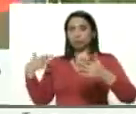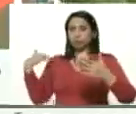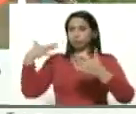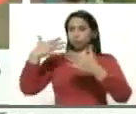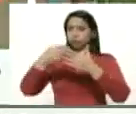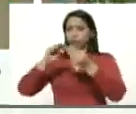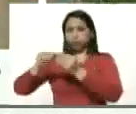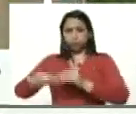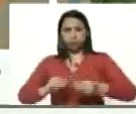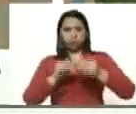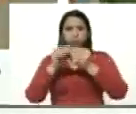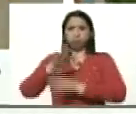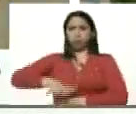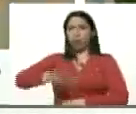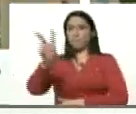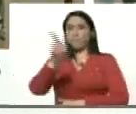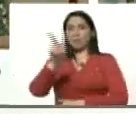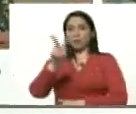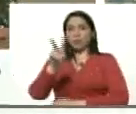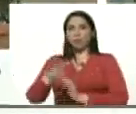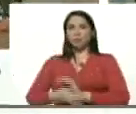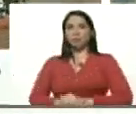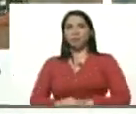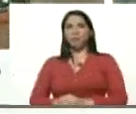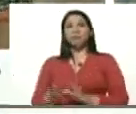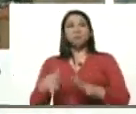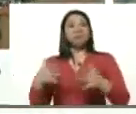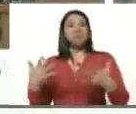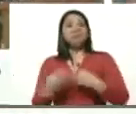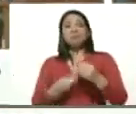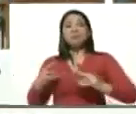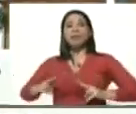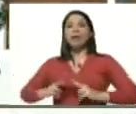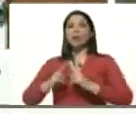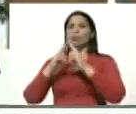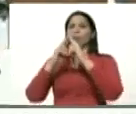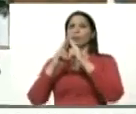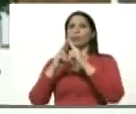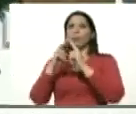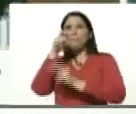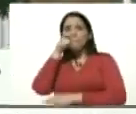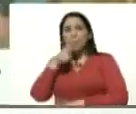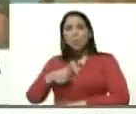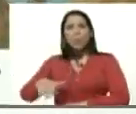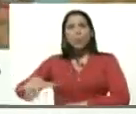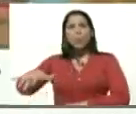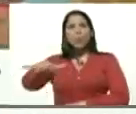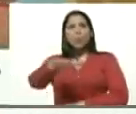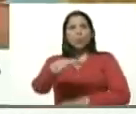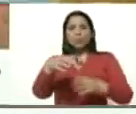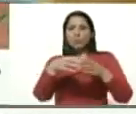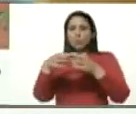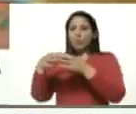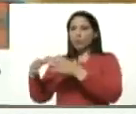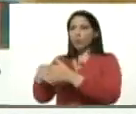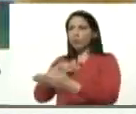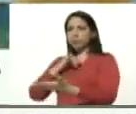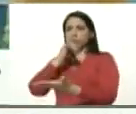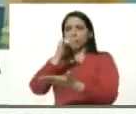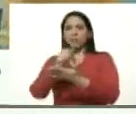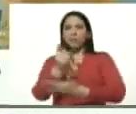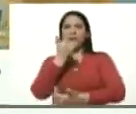lo largo y ancho del país. ¿Qué hacemos? Encontrarnos con el pueblo organizado, identificar las